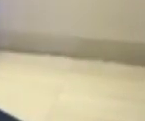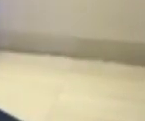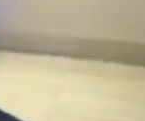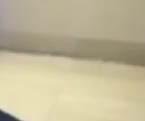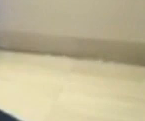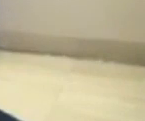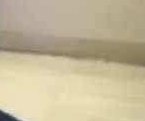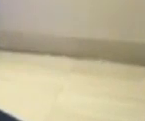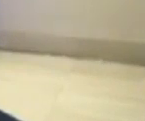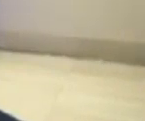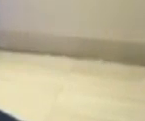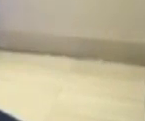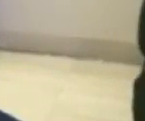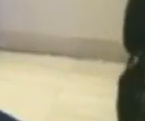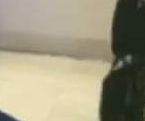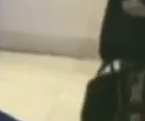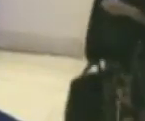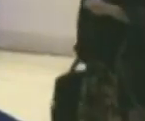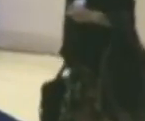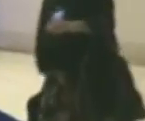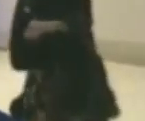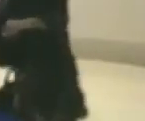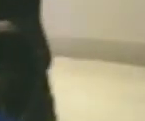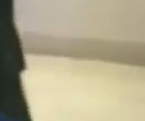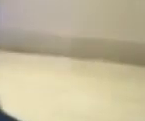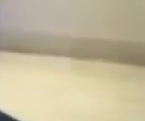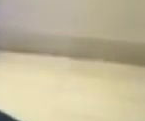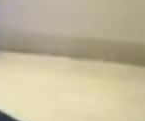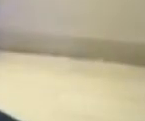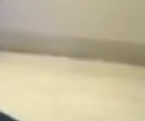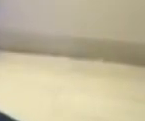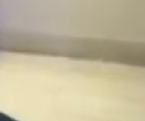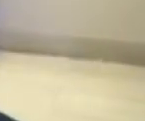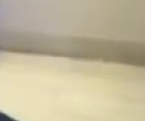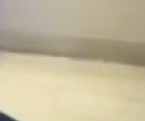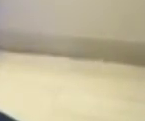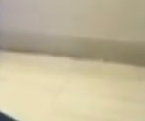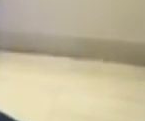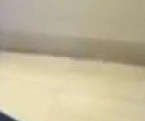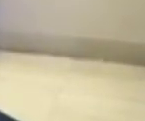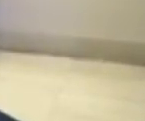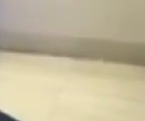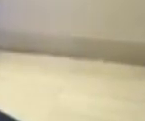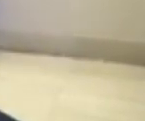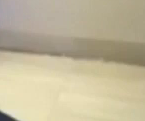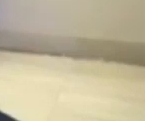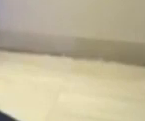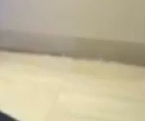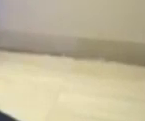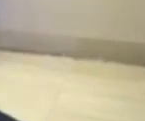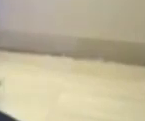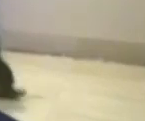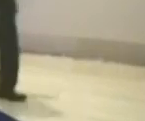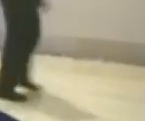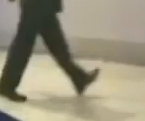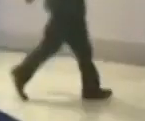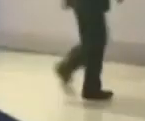presidente Nicolás Maduro y que afortunadamente ha encontrado eco en sectores de la oposición que hoy se encuentran en República